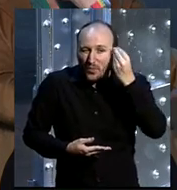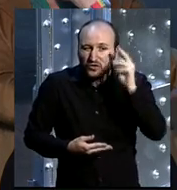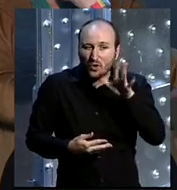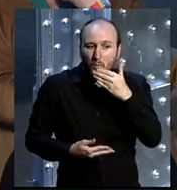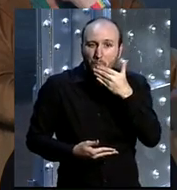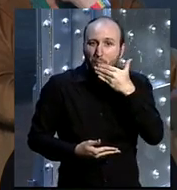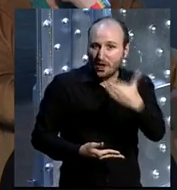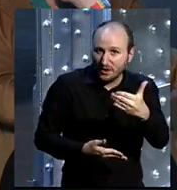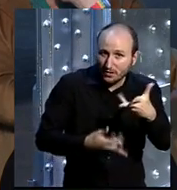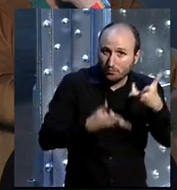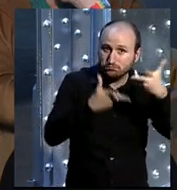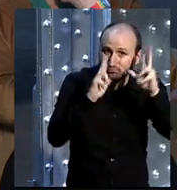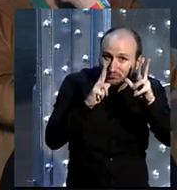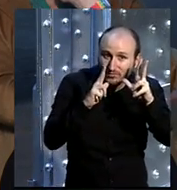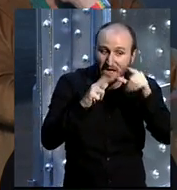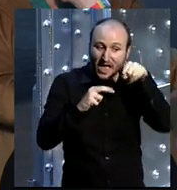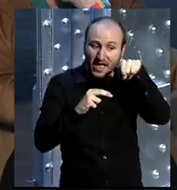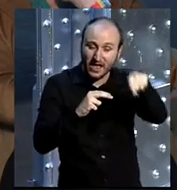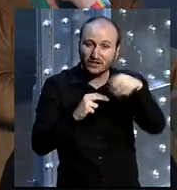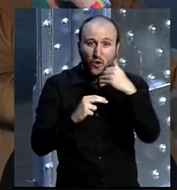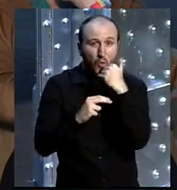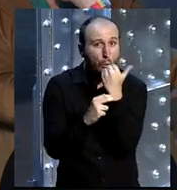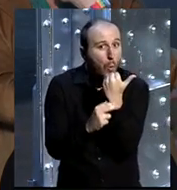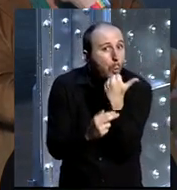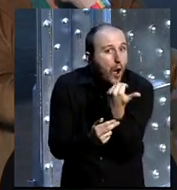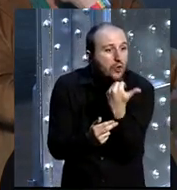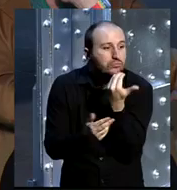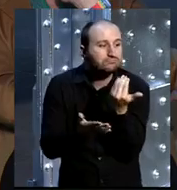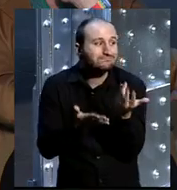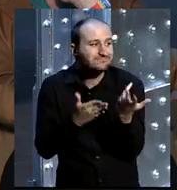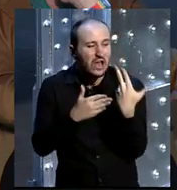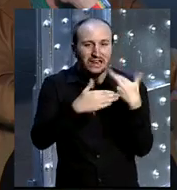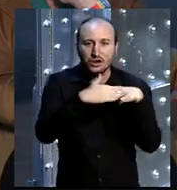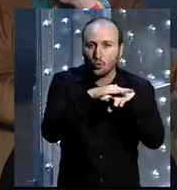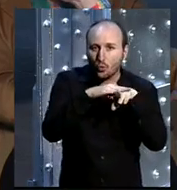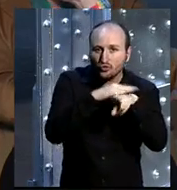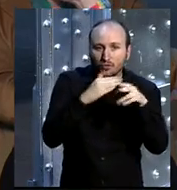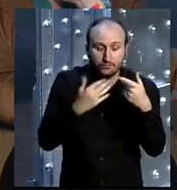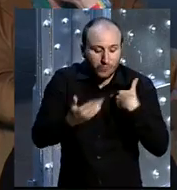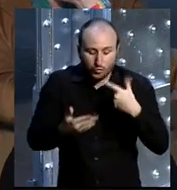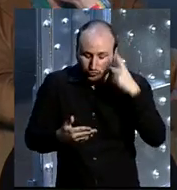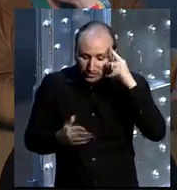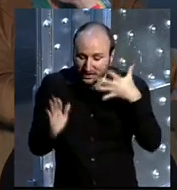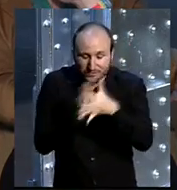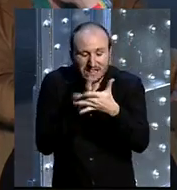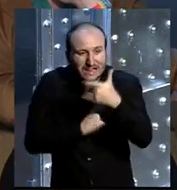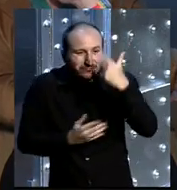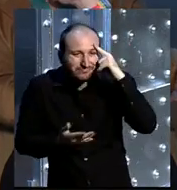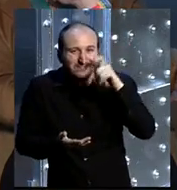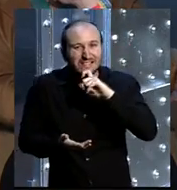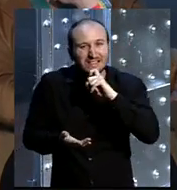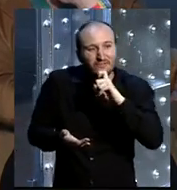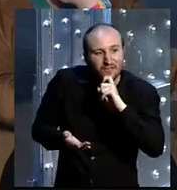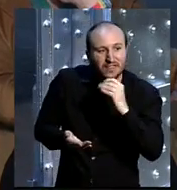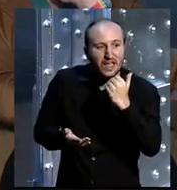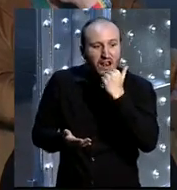no sé hasta qué punto va a ser un instrumento de verdad, o sea, no sé cómo explicar, el que nos resuelva el asunto. Claro que va a